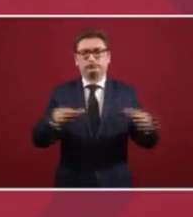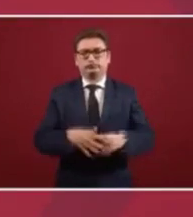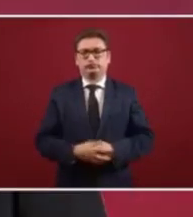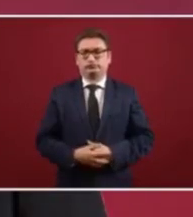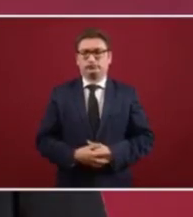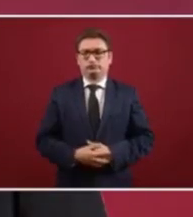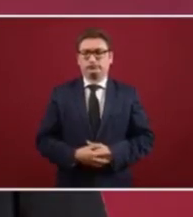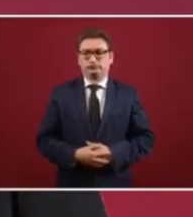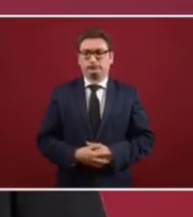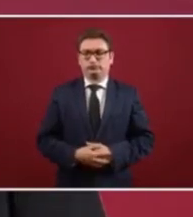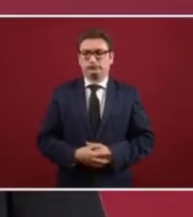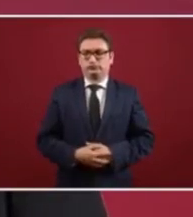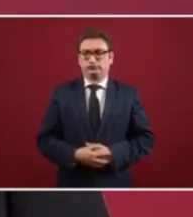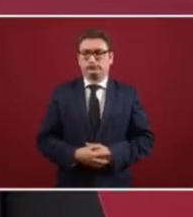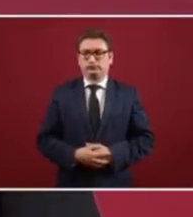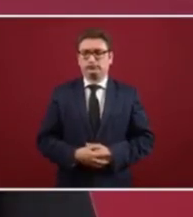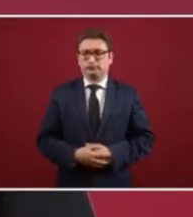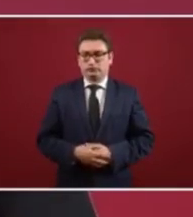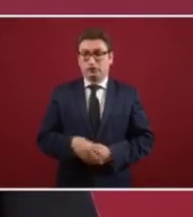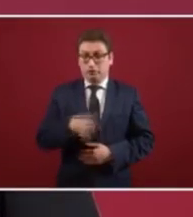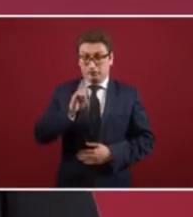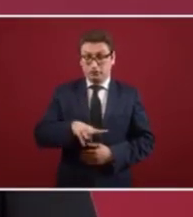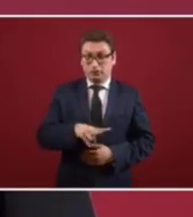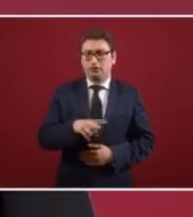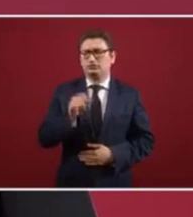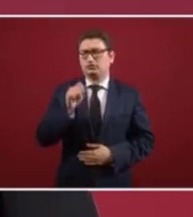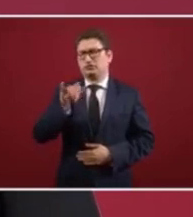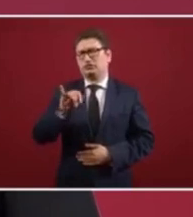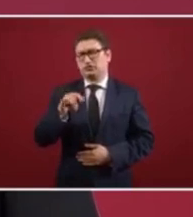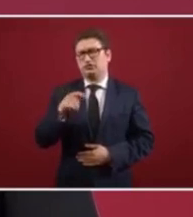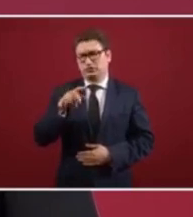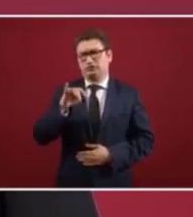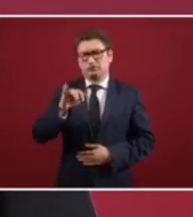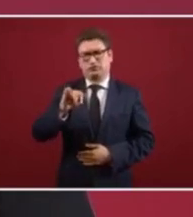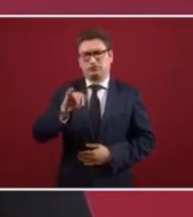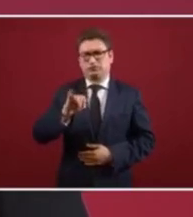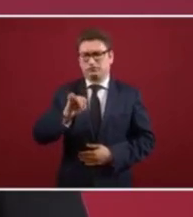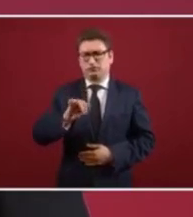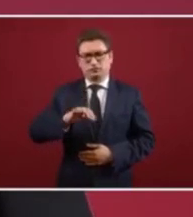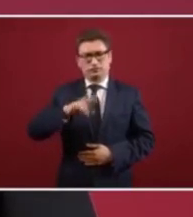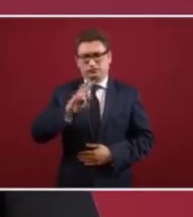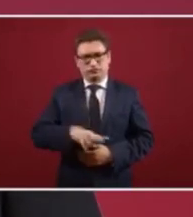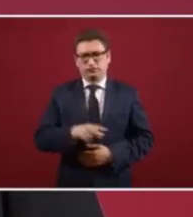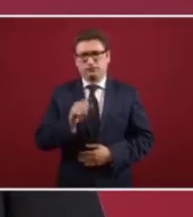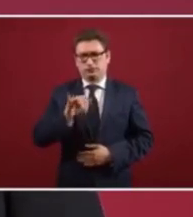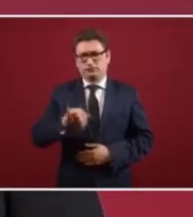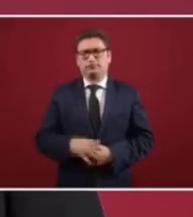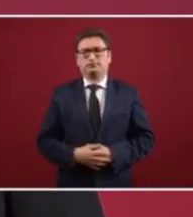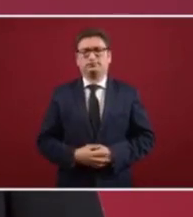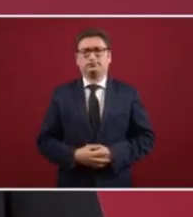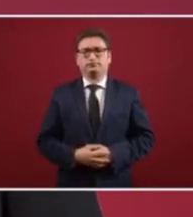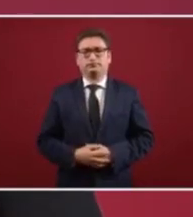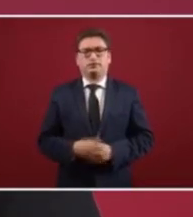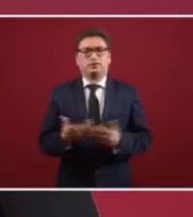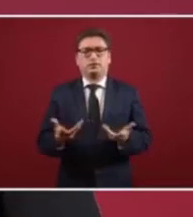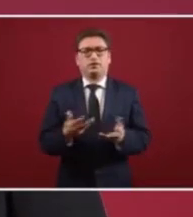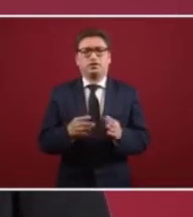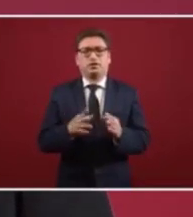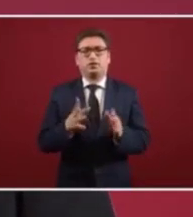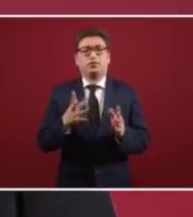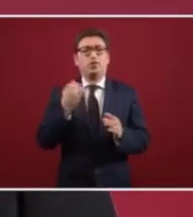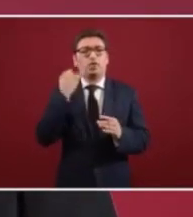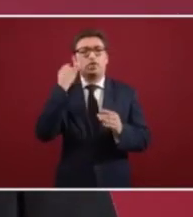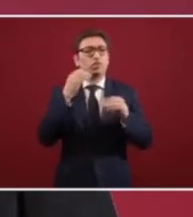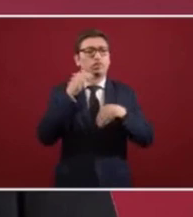¿Lo ve genuino? ¿Eh? ¿Lo ve genuino desde su punto de vista? Sí, auténtico. O sea, no